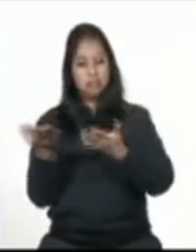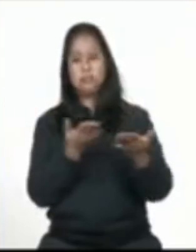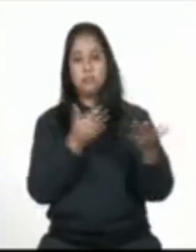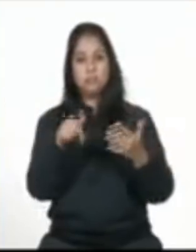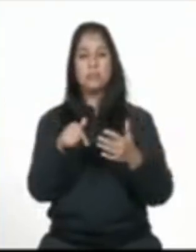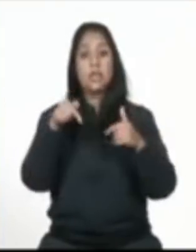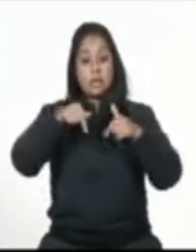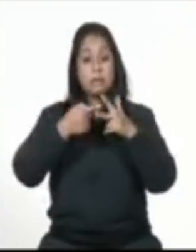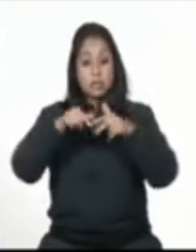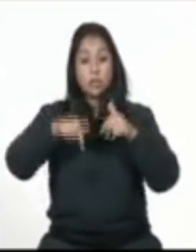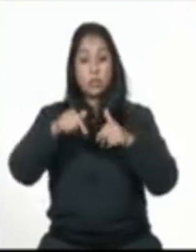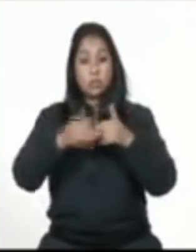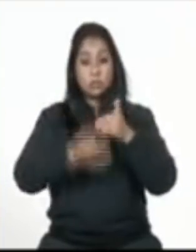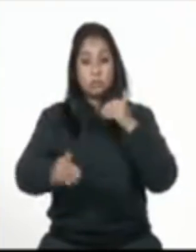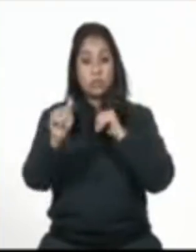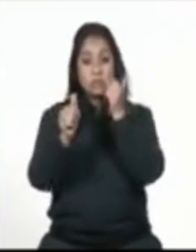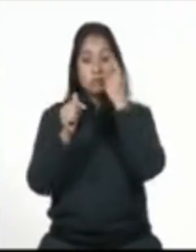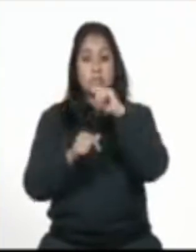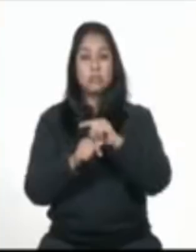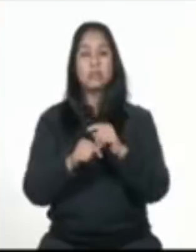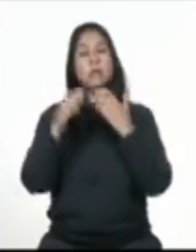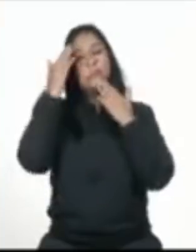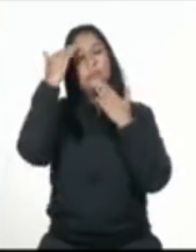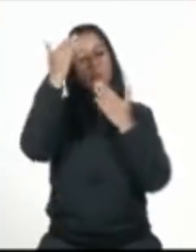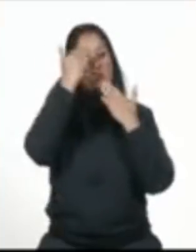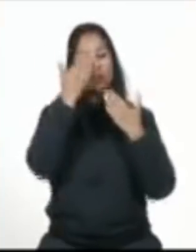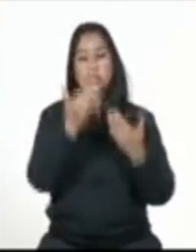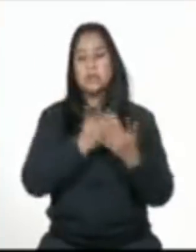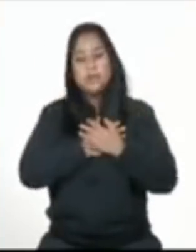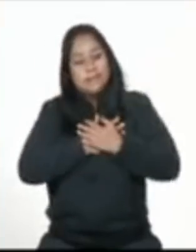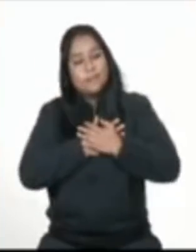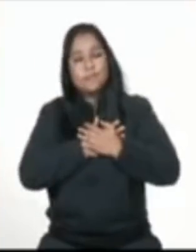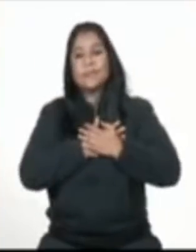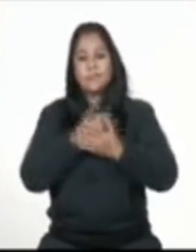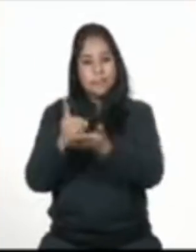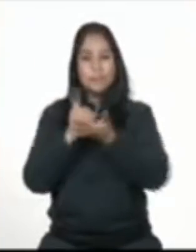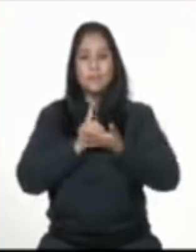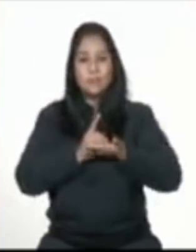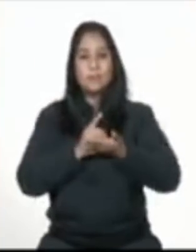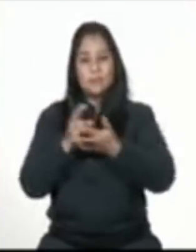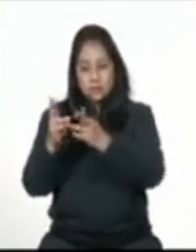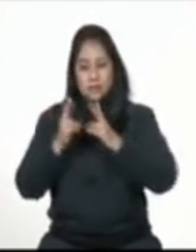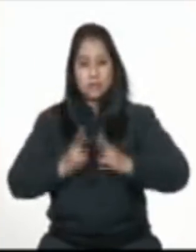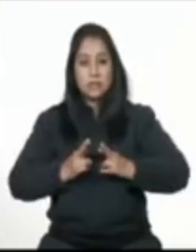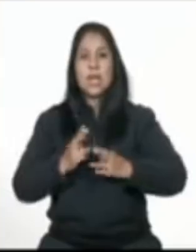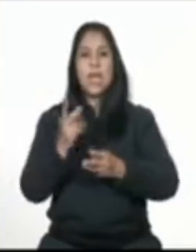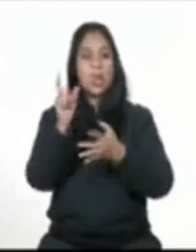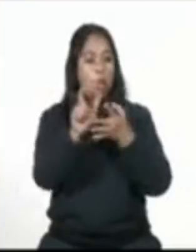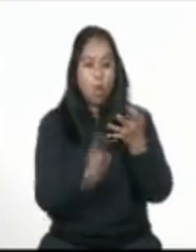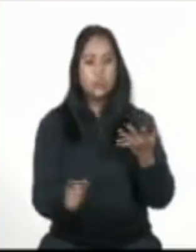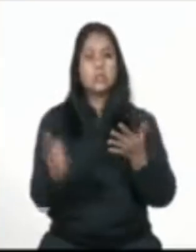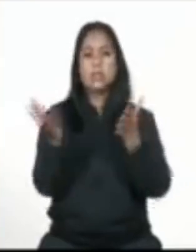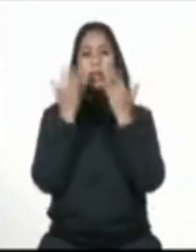esta fecha. Agradezco sinceramente las donaciones que hemos recibido en productos, en